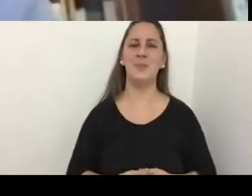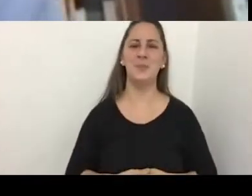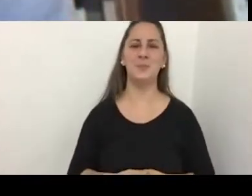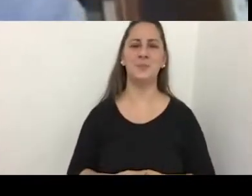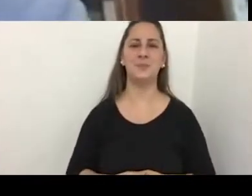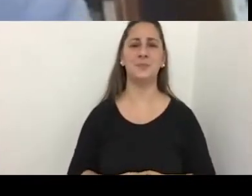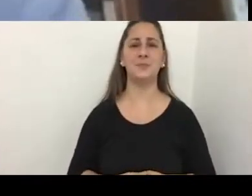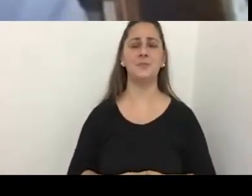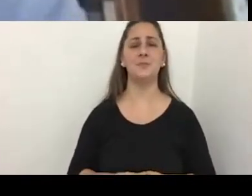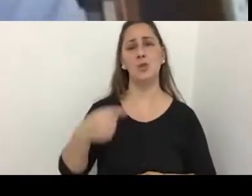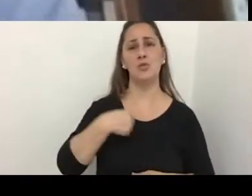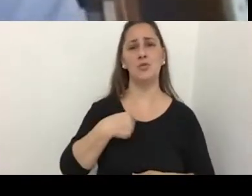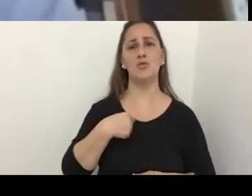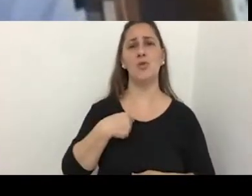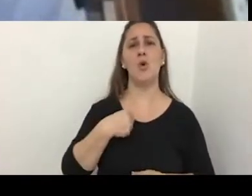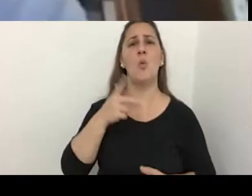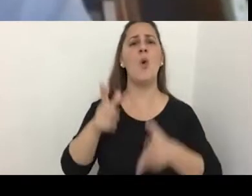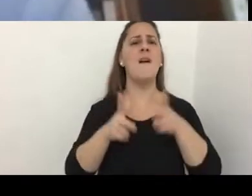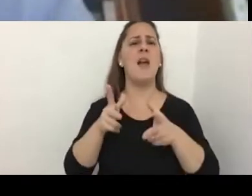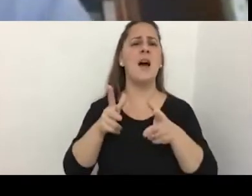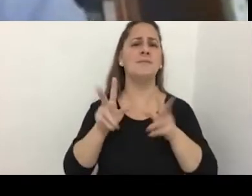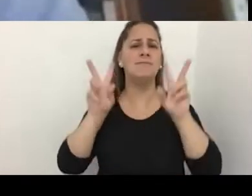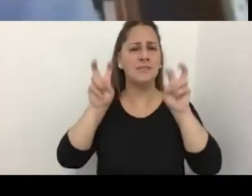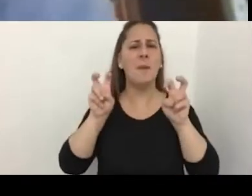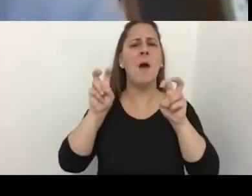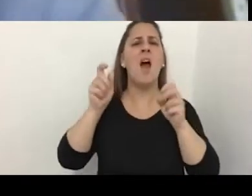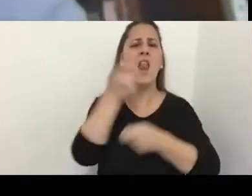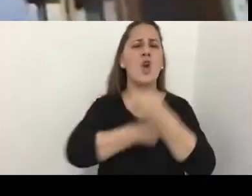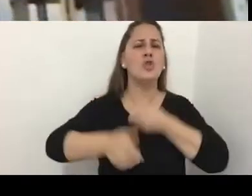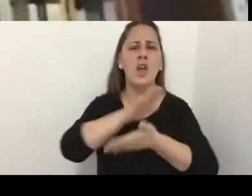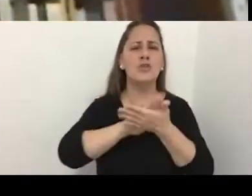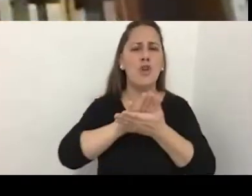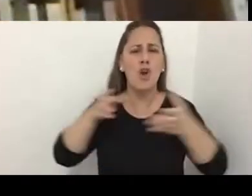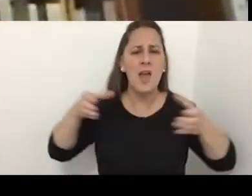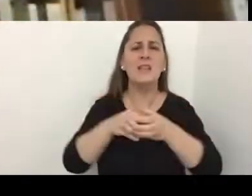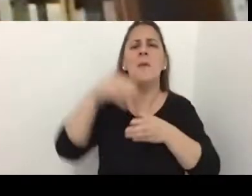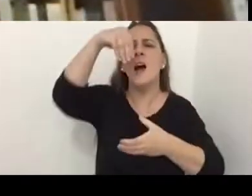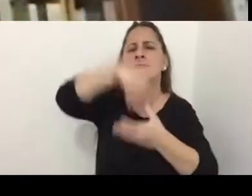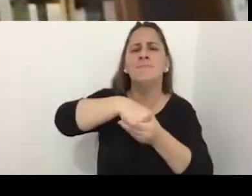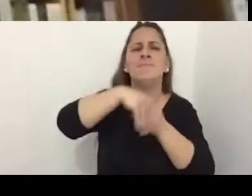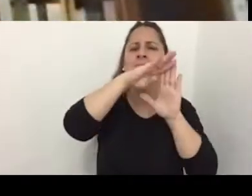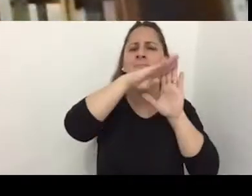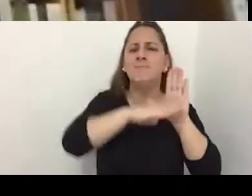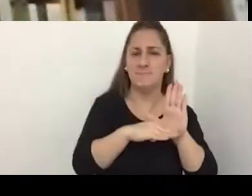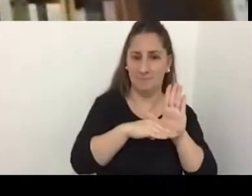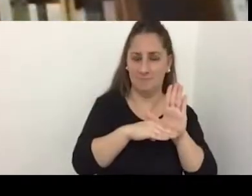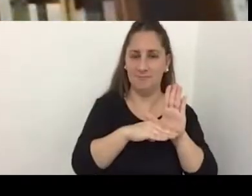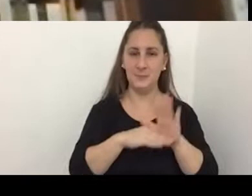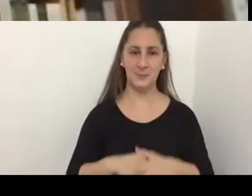Yo voy a hablar de contenidos de la negociación colectiva o para la negociación colectiva.